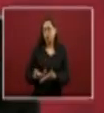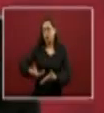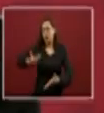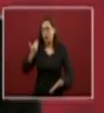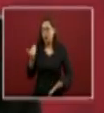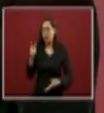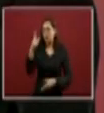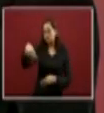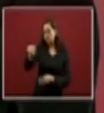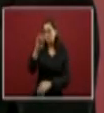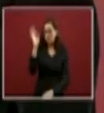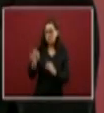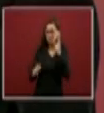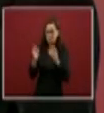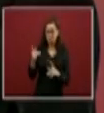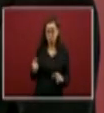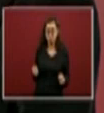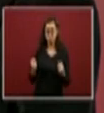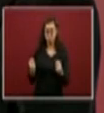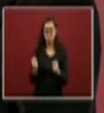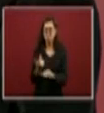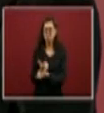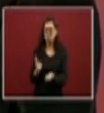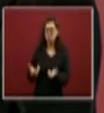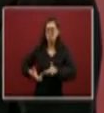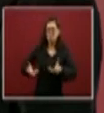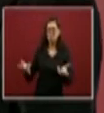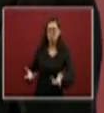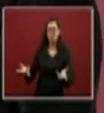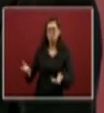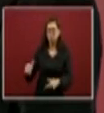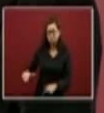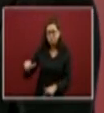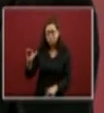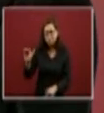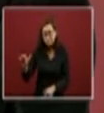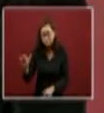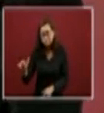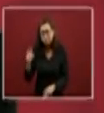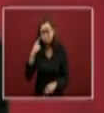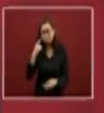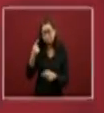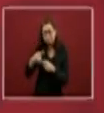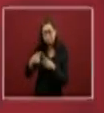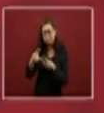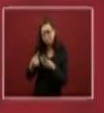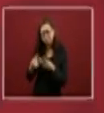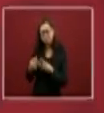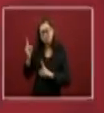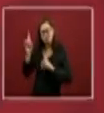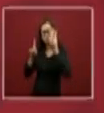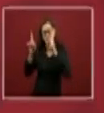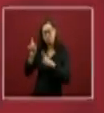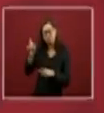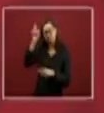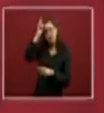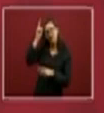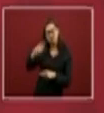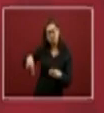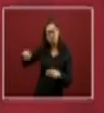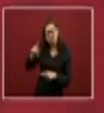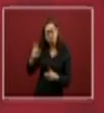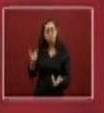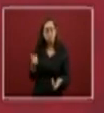desde esta óptica los luz los números son un poco escandalosos y la administración en diciembre de